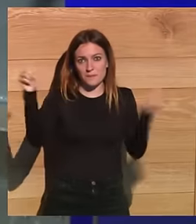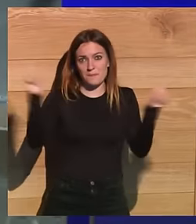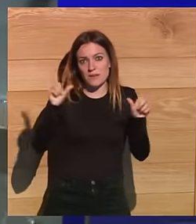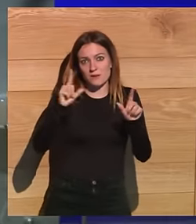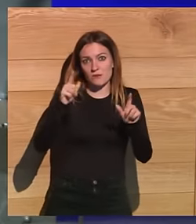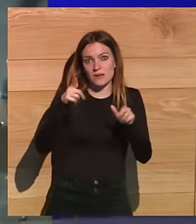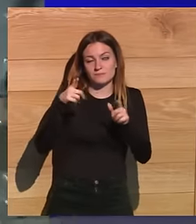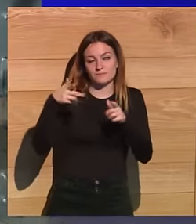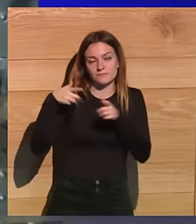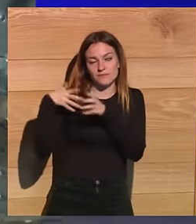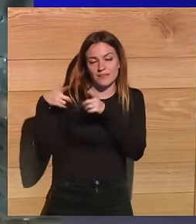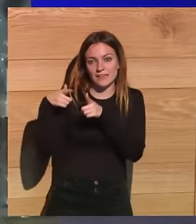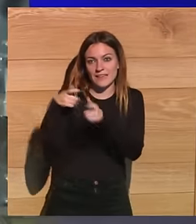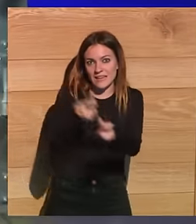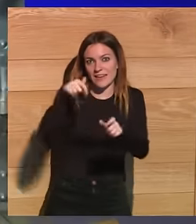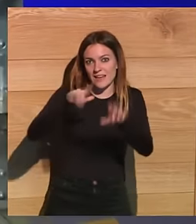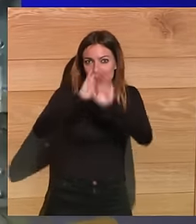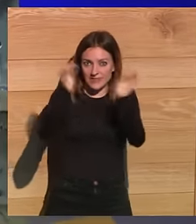de las Galaxias,